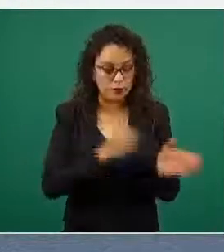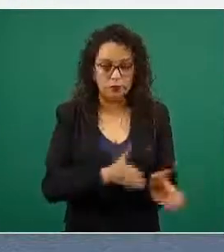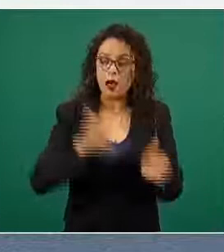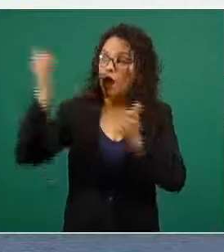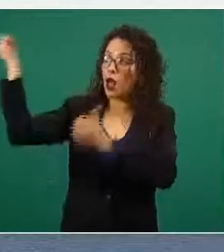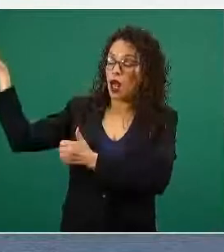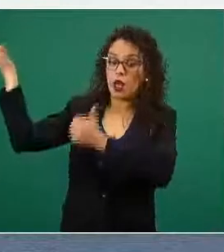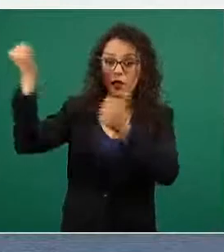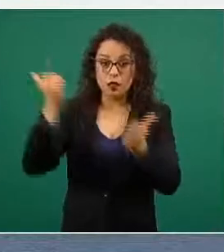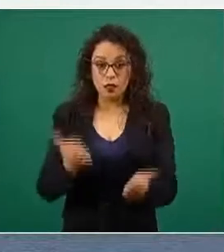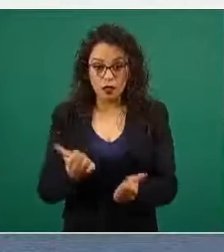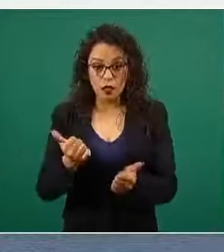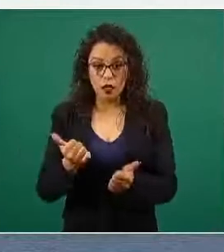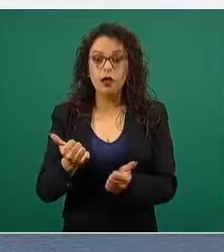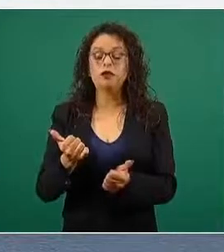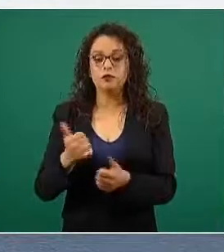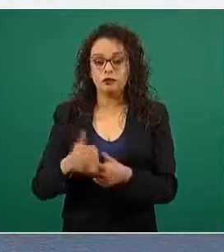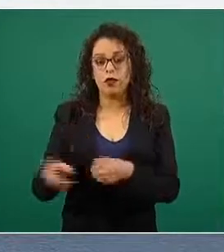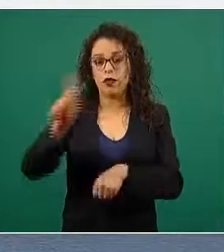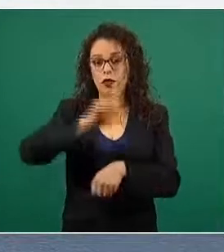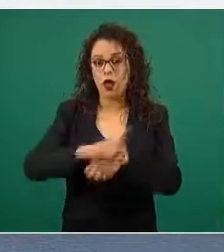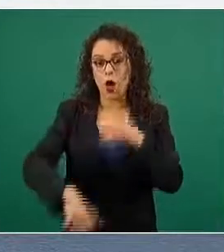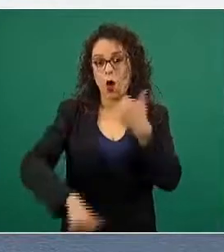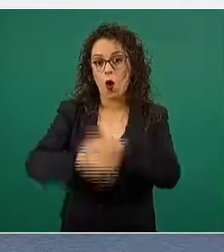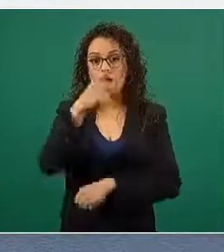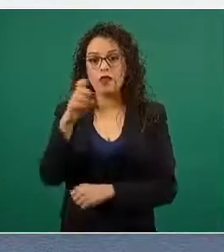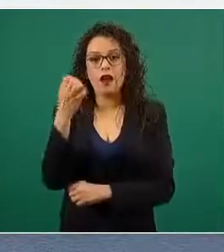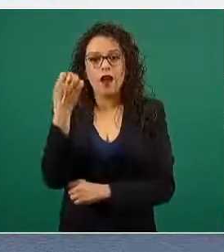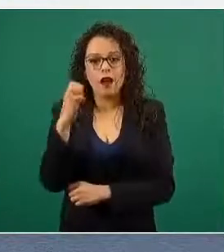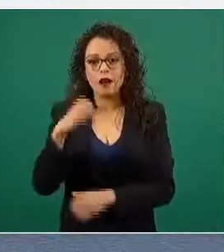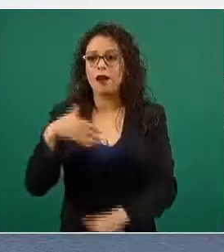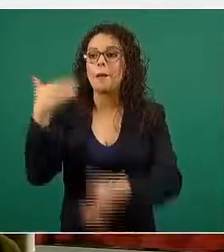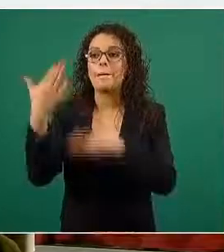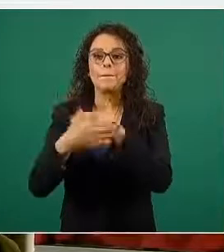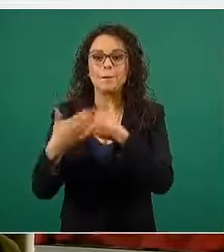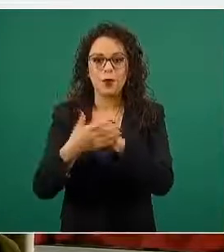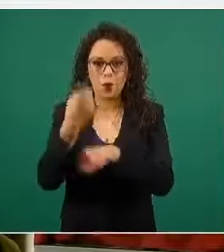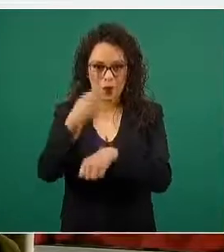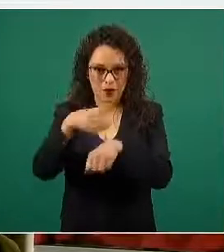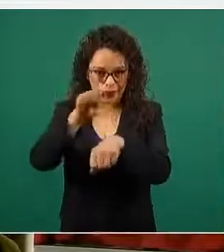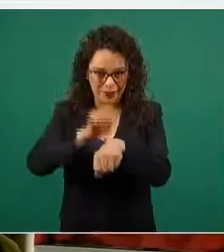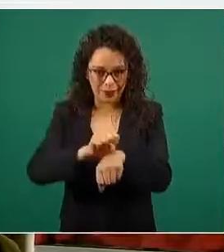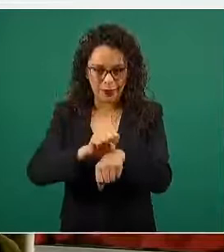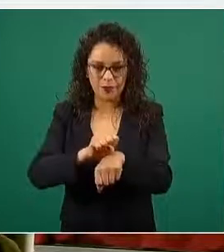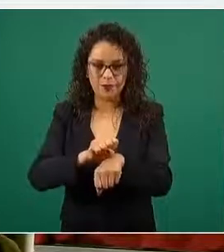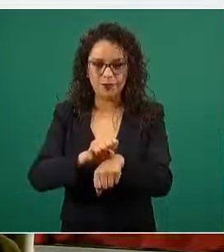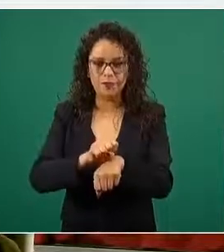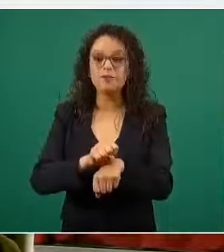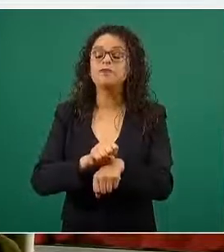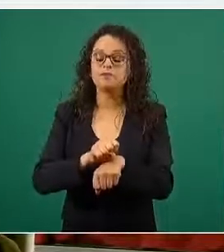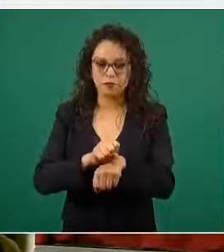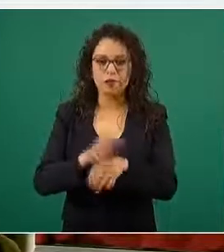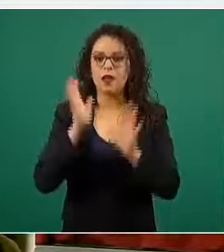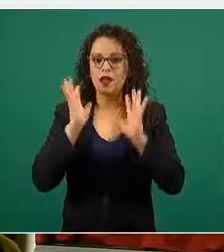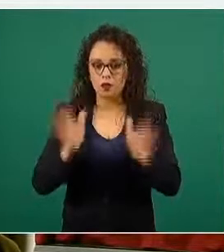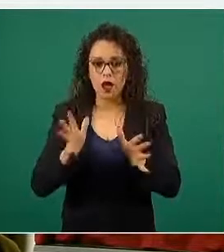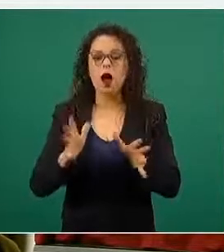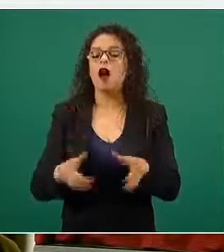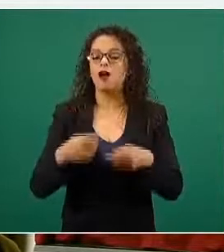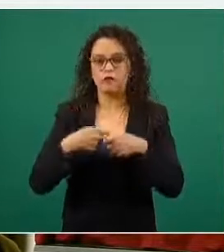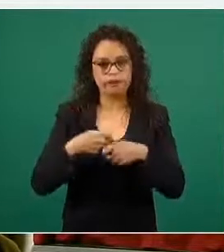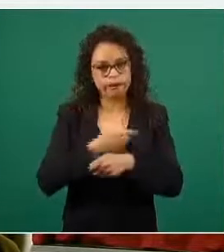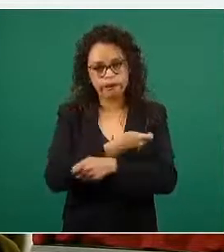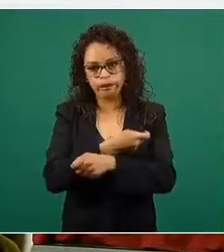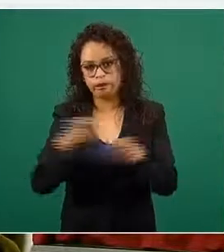día 11 de enero, es decir, la próxima semana, ya simultáneamente vacunaremos en el resto de las